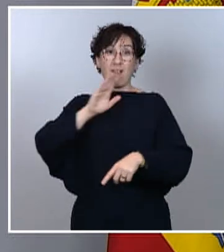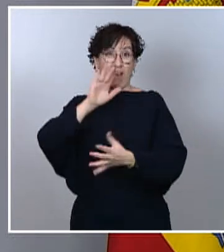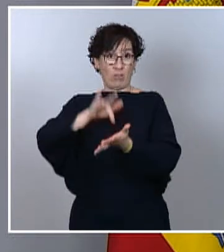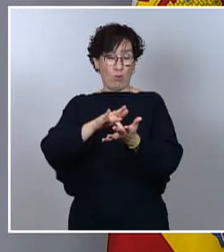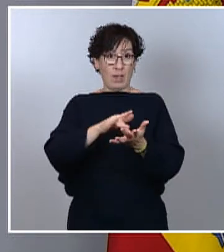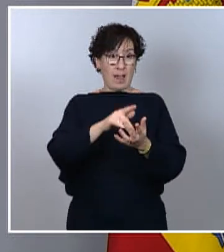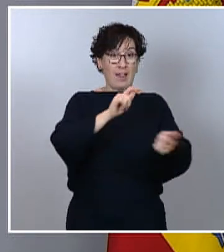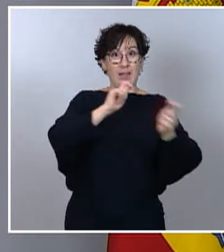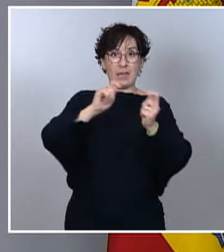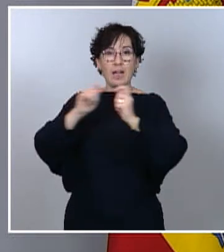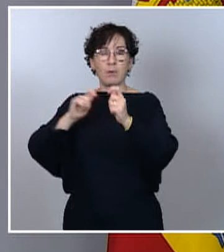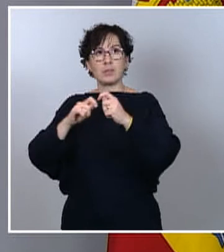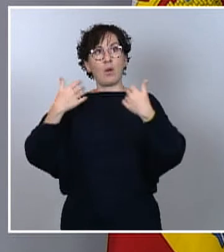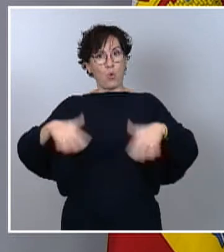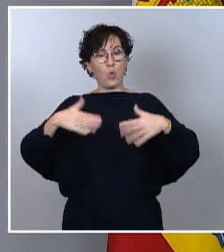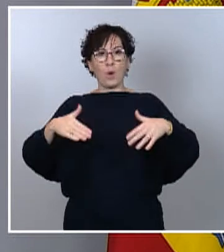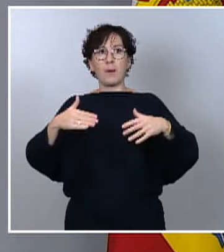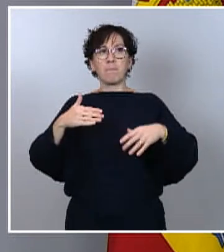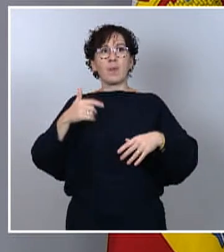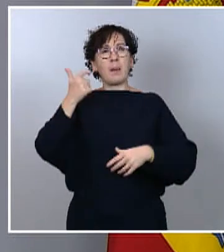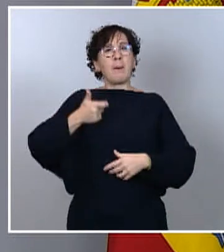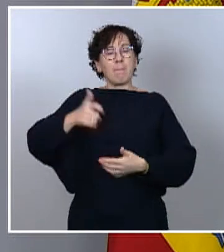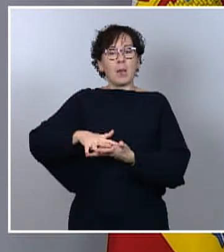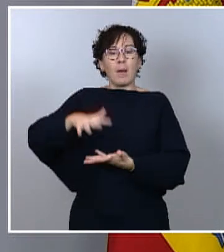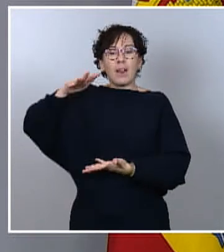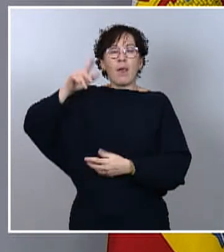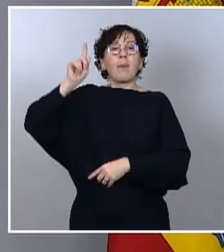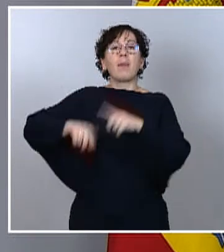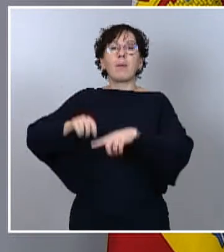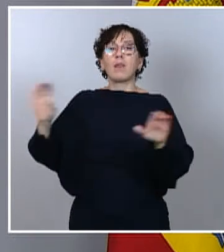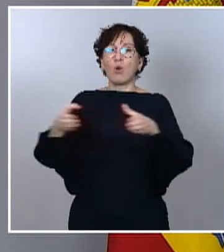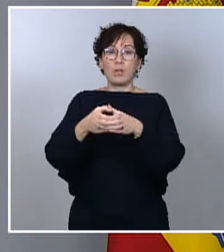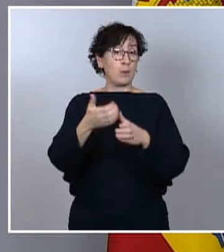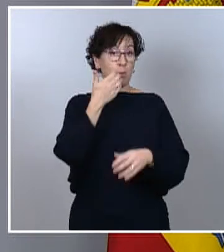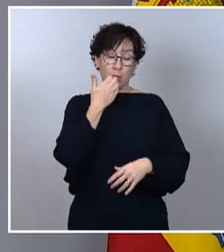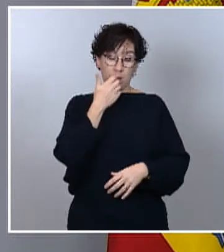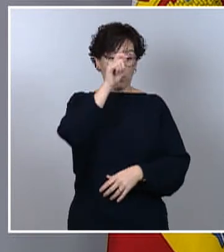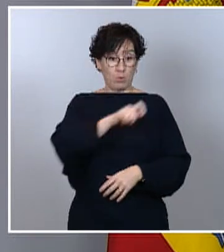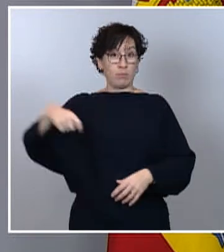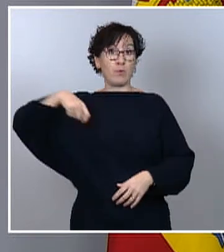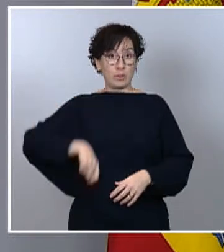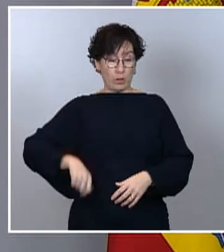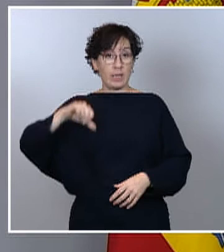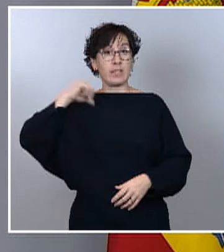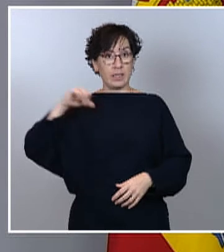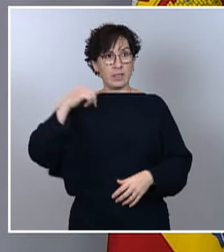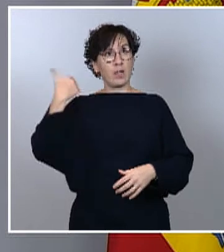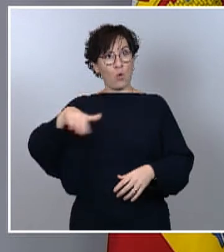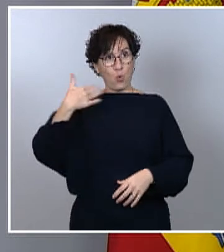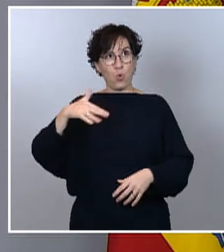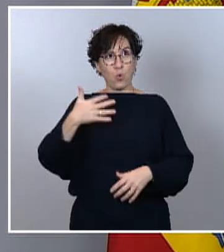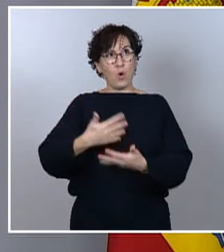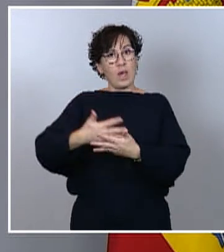alta prevalencia que se observa en determinados colectivos, como son el personal sanitario, que alcanza una prevalencia global acumulada casi